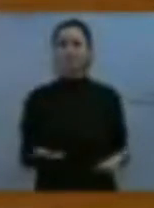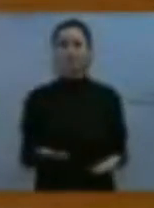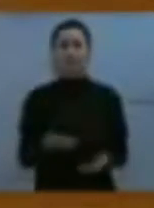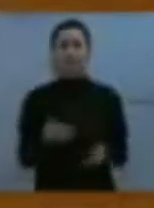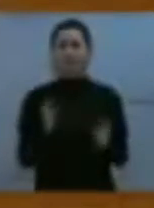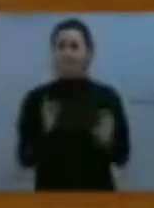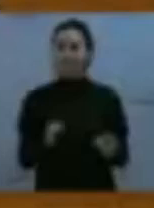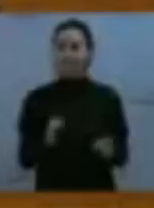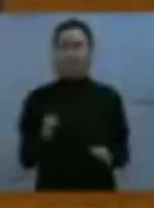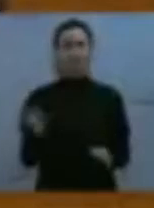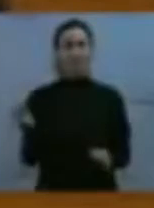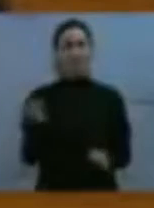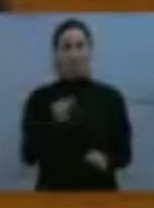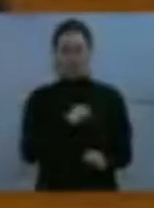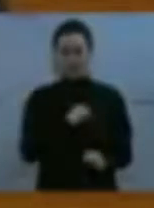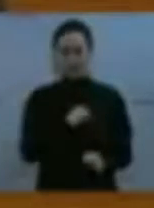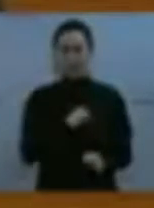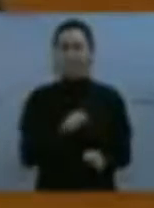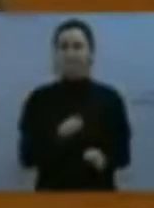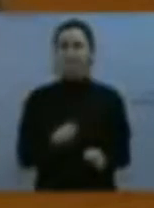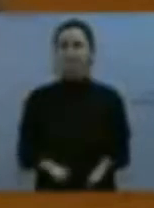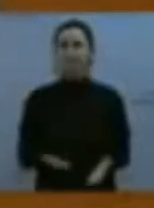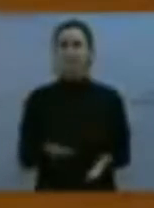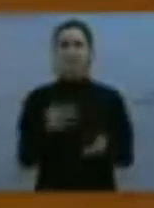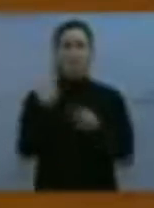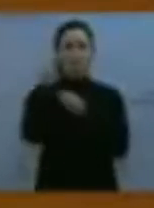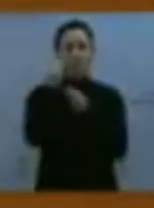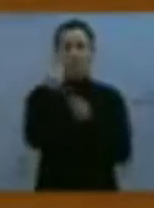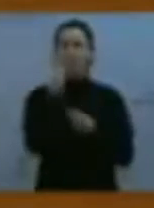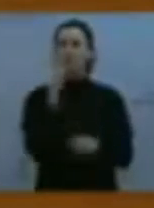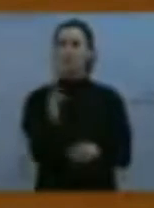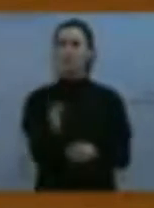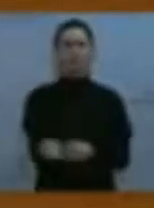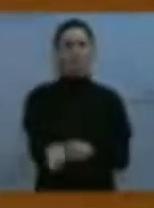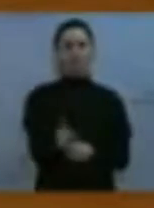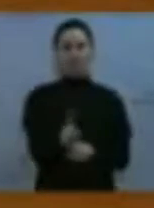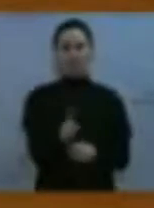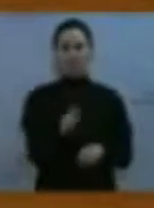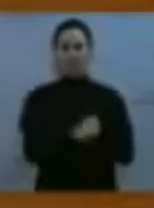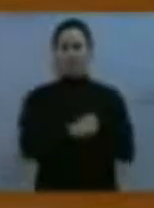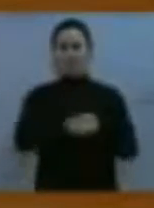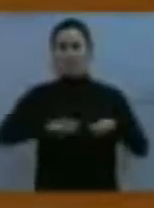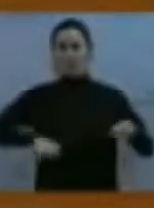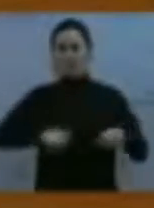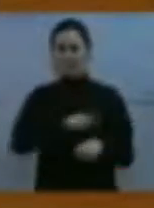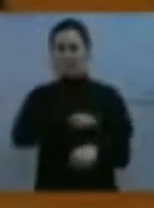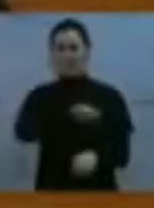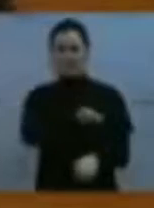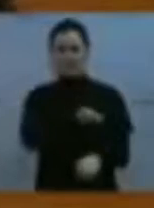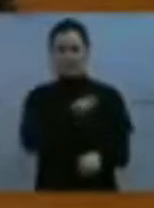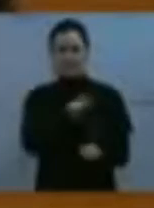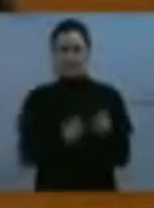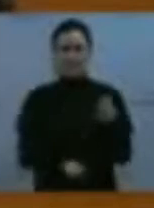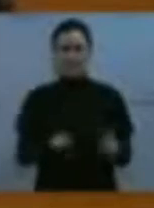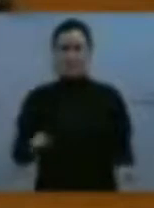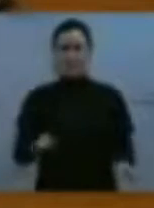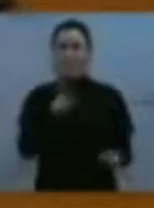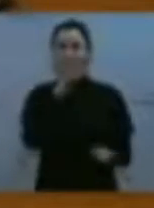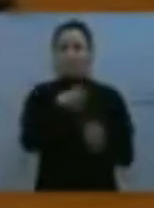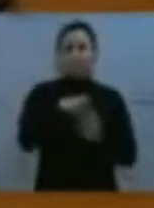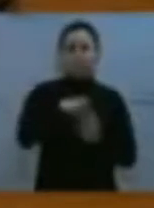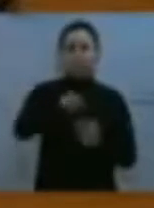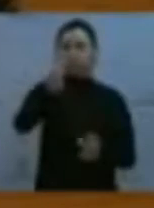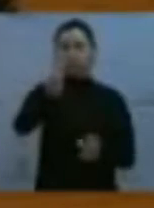que no es una buena noticia para la inmensa mayoría de los españoles que el secesionismo, el separatismo catalán, marque